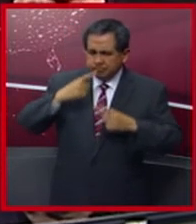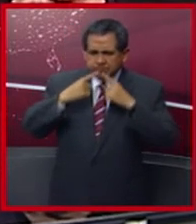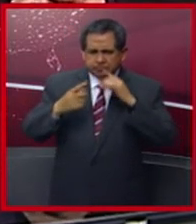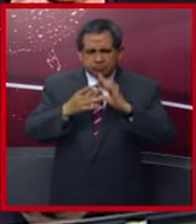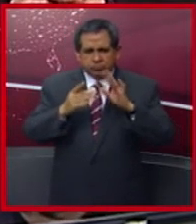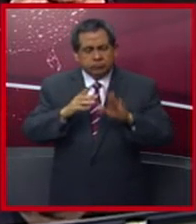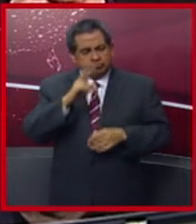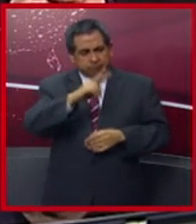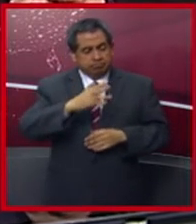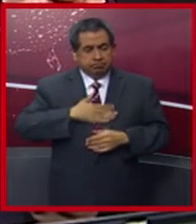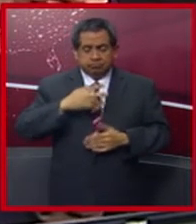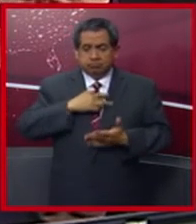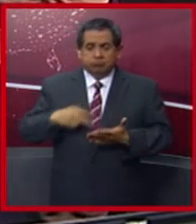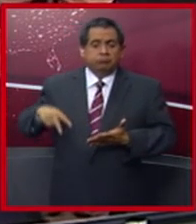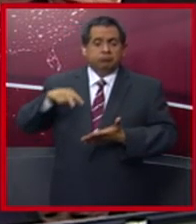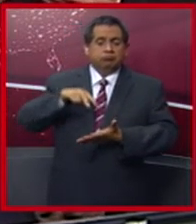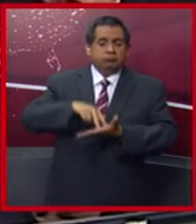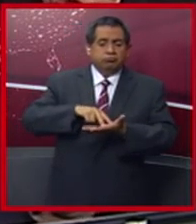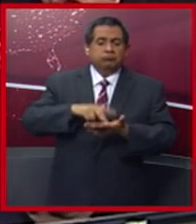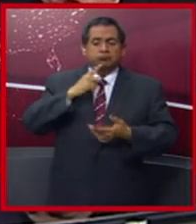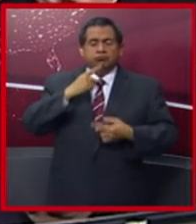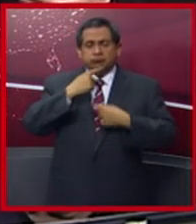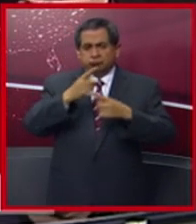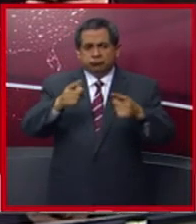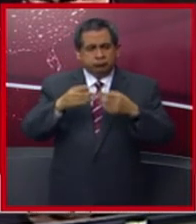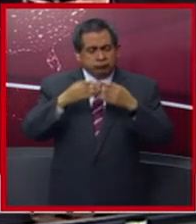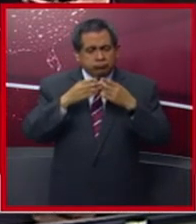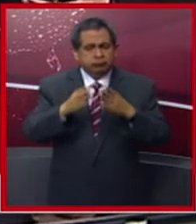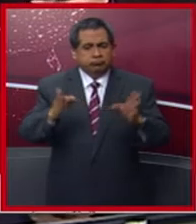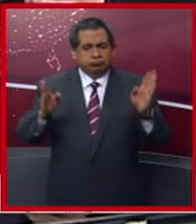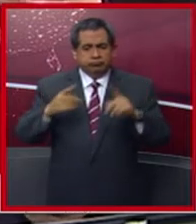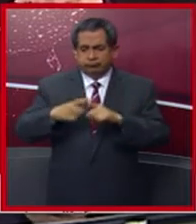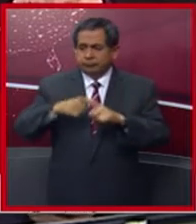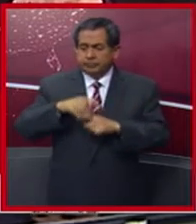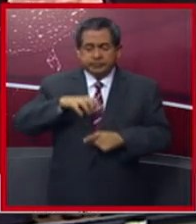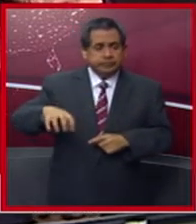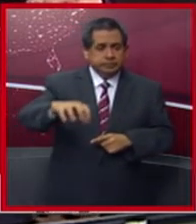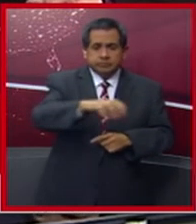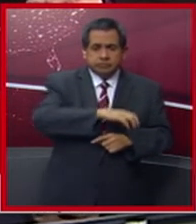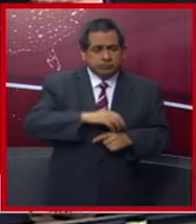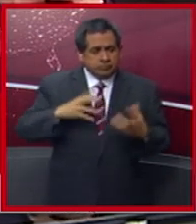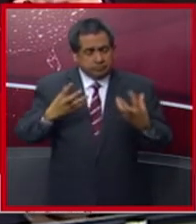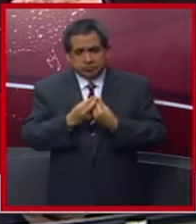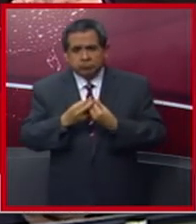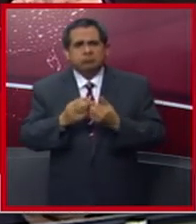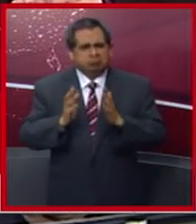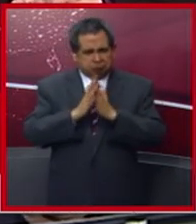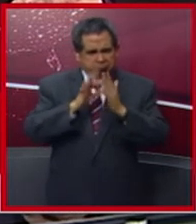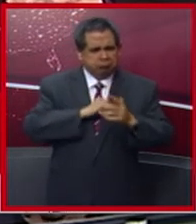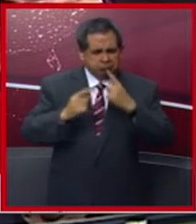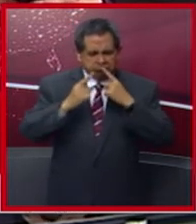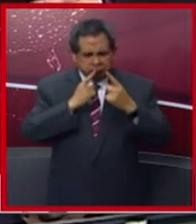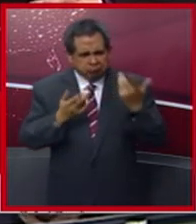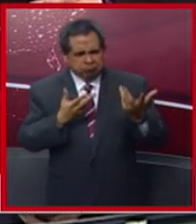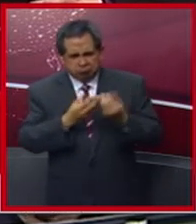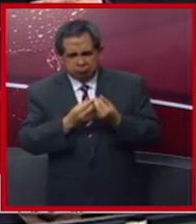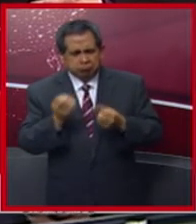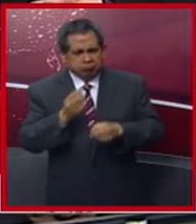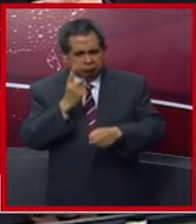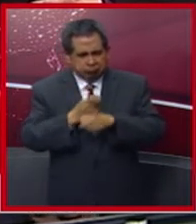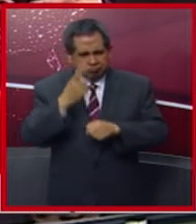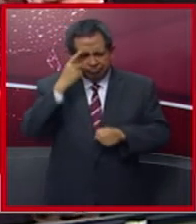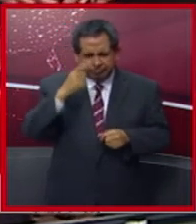de mi posicionamiento fue eso, que el diálogo y la apertura, que todos los sectores involucrados estemos en la mesa en un diálogo oportuno y